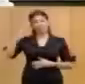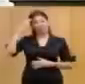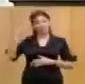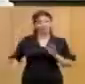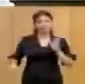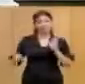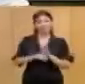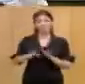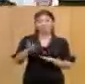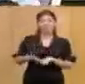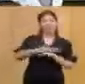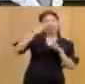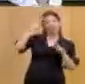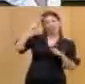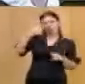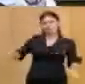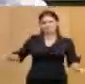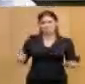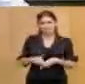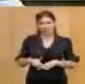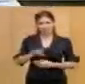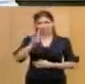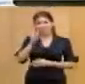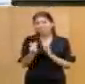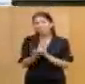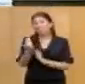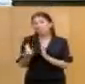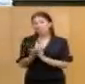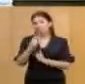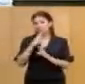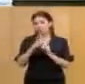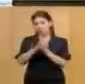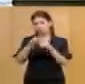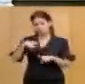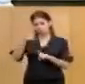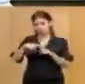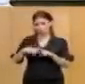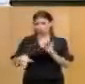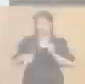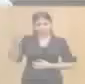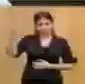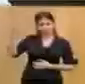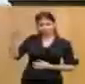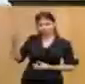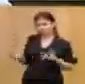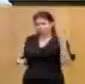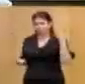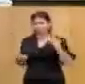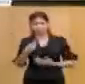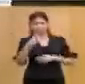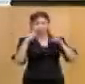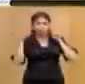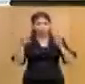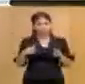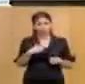quince días han liquidado el pacto de Toledo y hoy le dan la puntilla al diálogo social. El decreto del